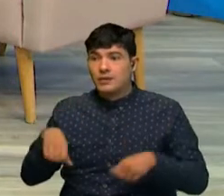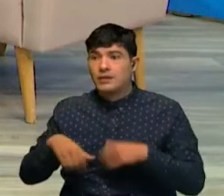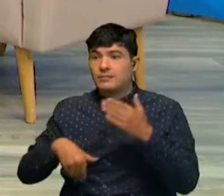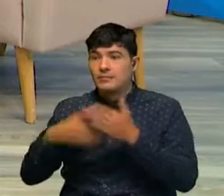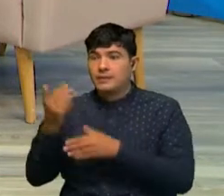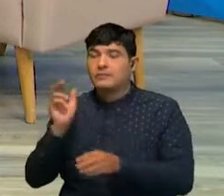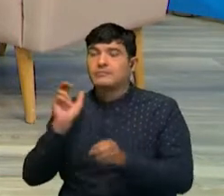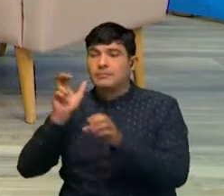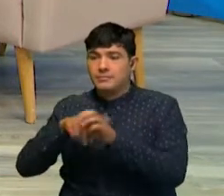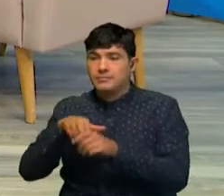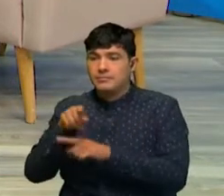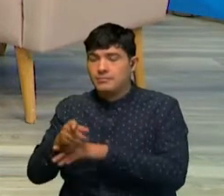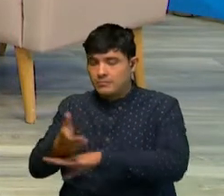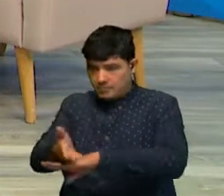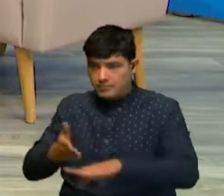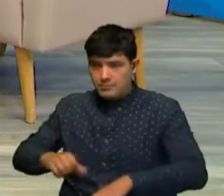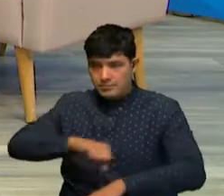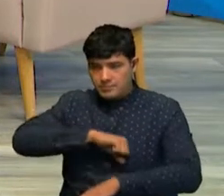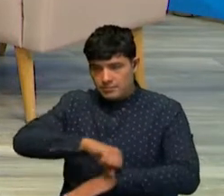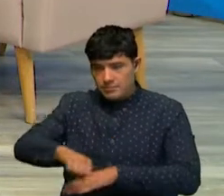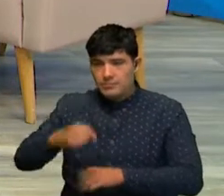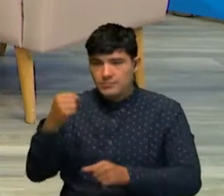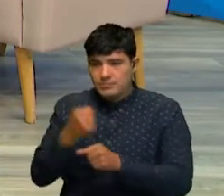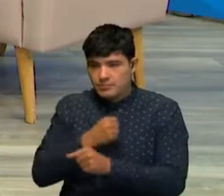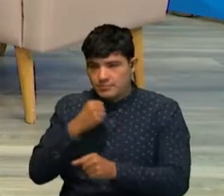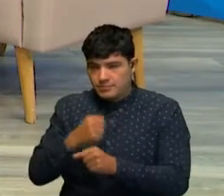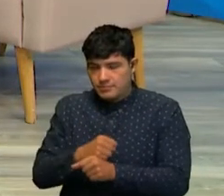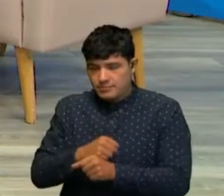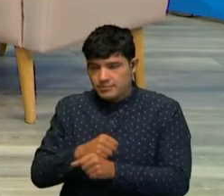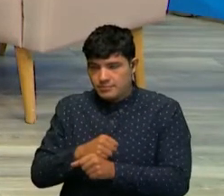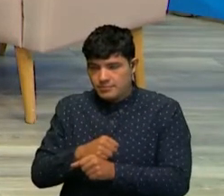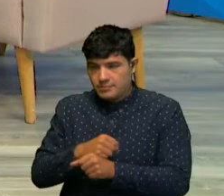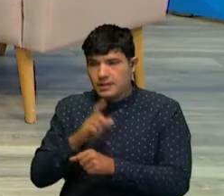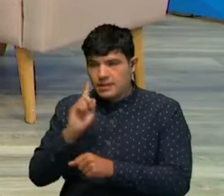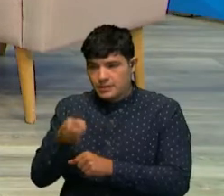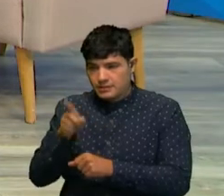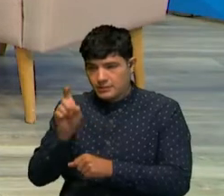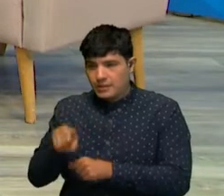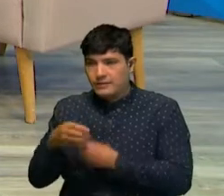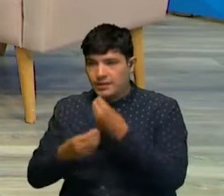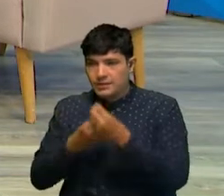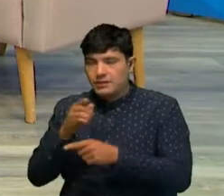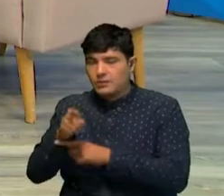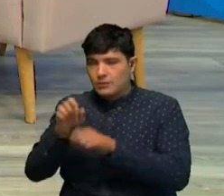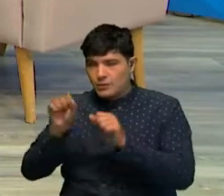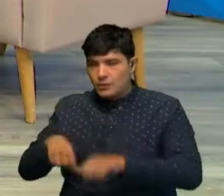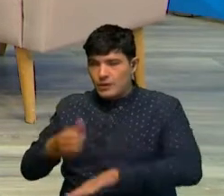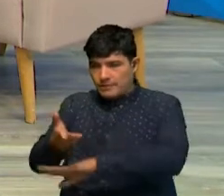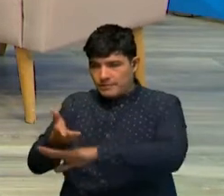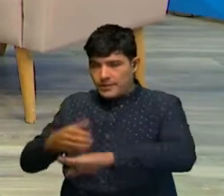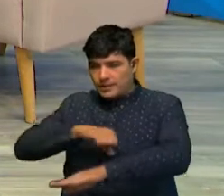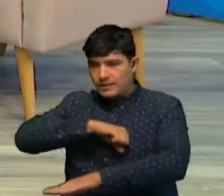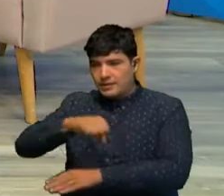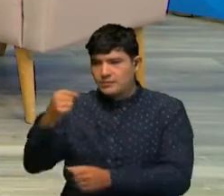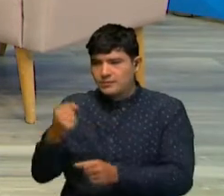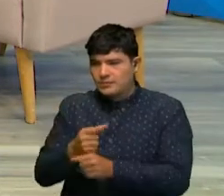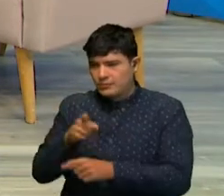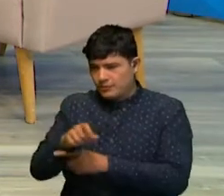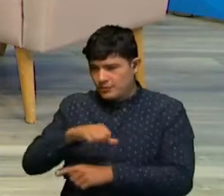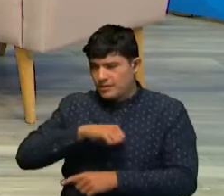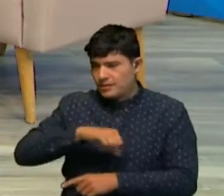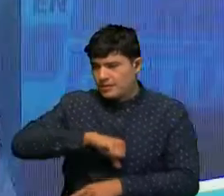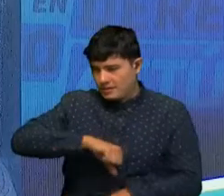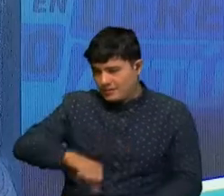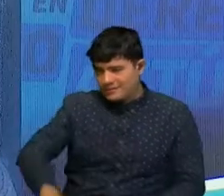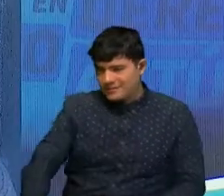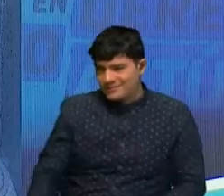parte dentro de sus prelaciones de crédito a los derechos laborales. Eso es lo que tienen que hacer para poder reclamar todos los derechos laborales a los que tiene lugar.